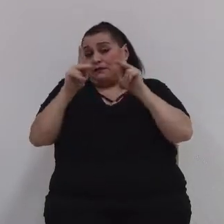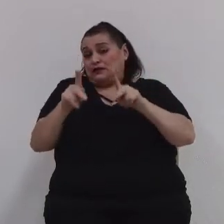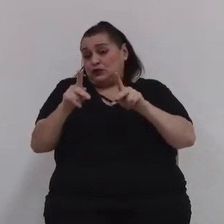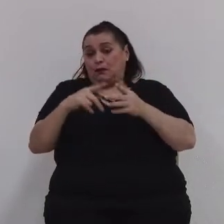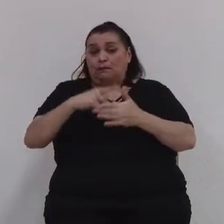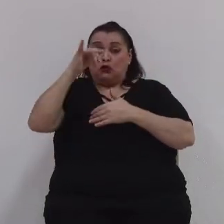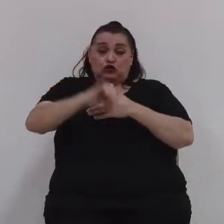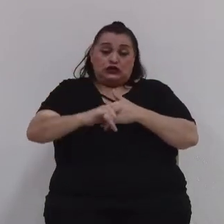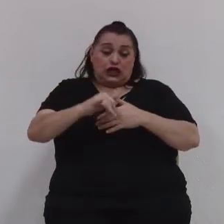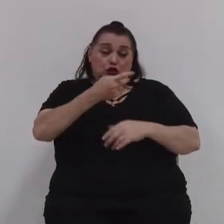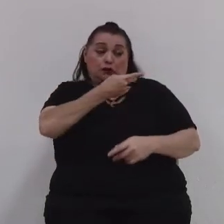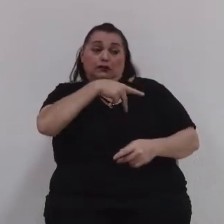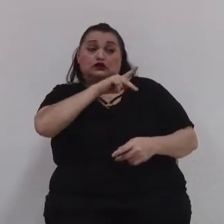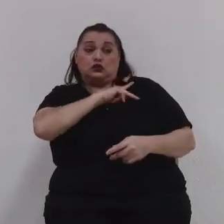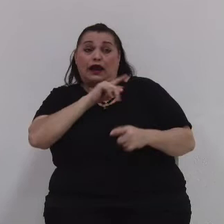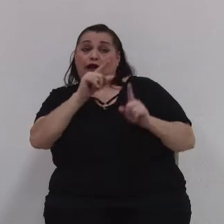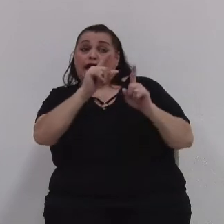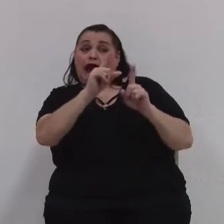personalista básicamente alquile